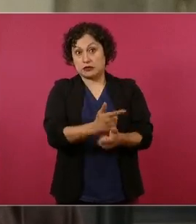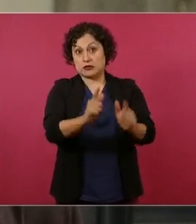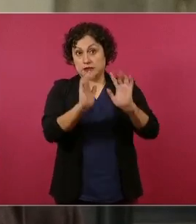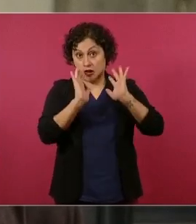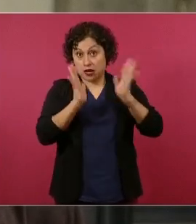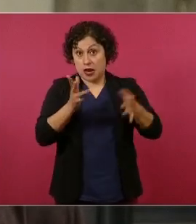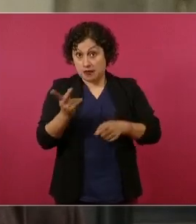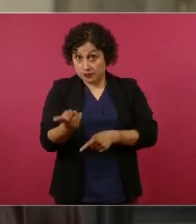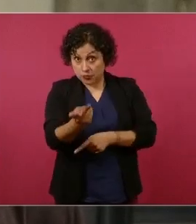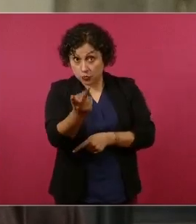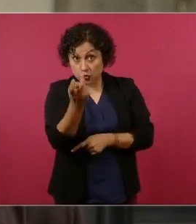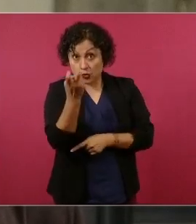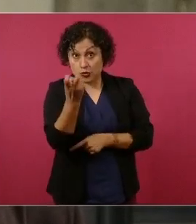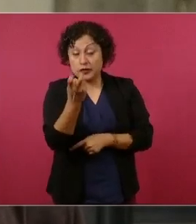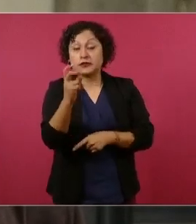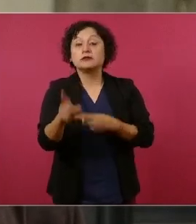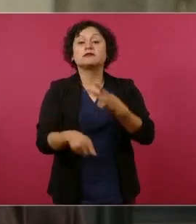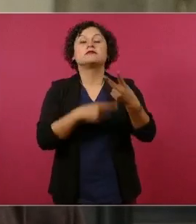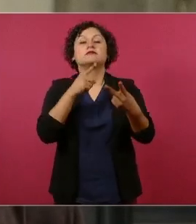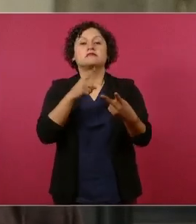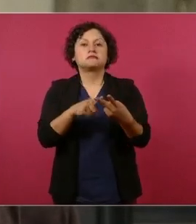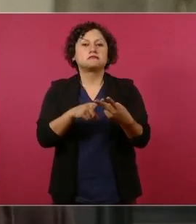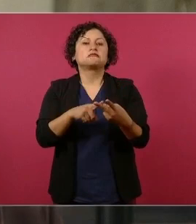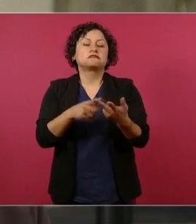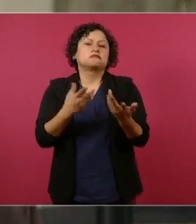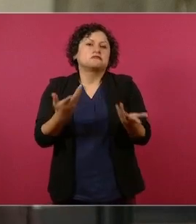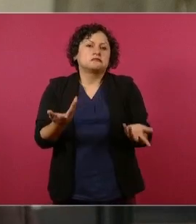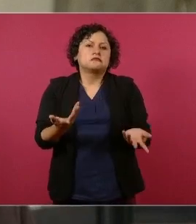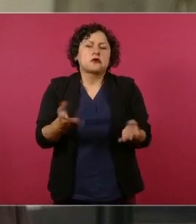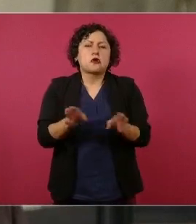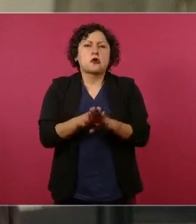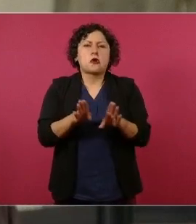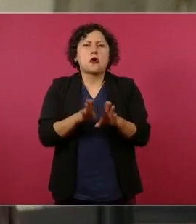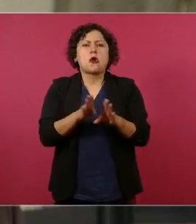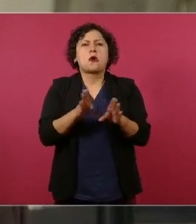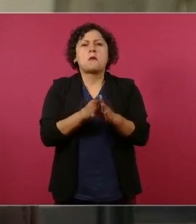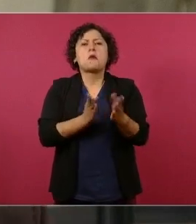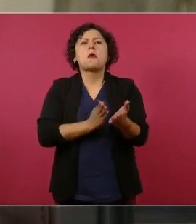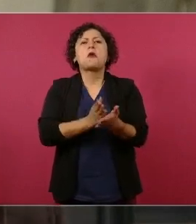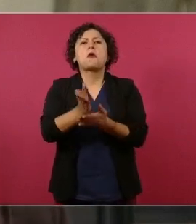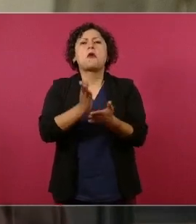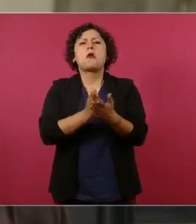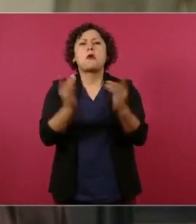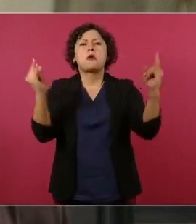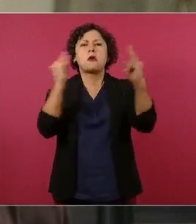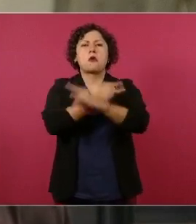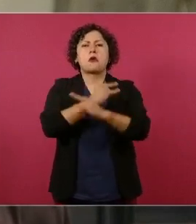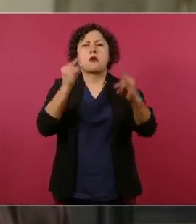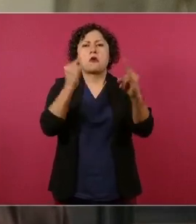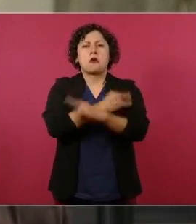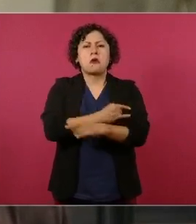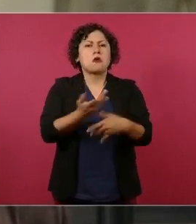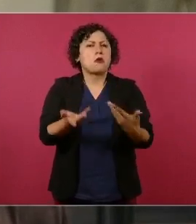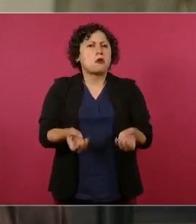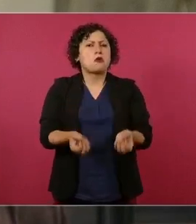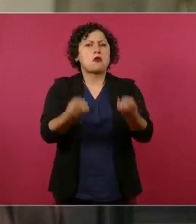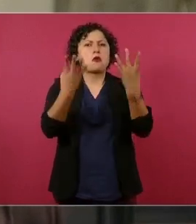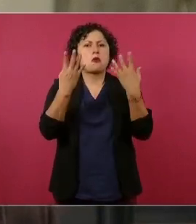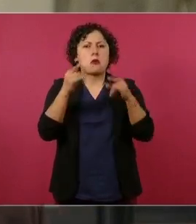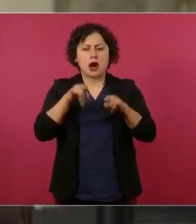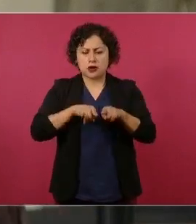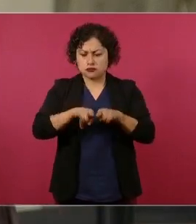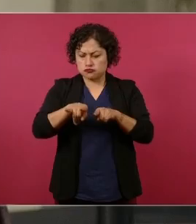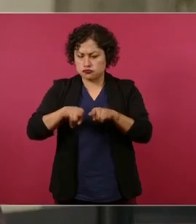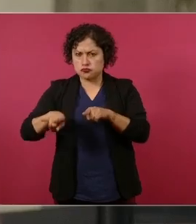mi pregunta. ¿Cómo funcionaría esta operación parcial y cuántos carriles de cruce se estarían habilitando